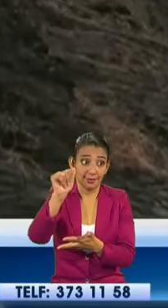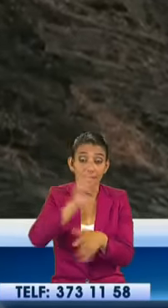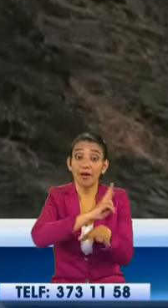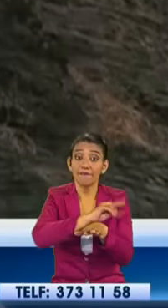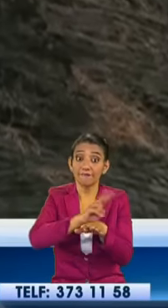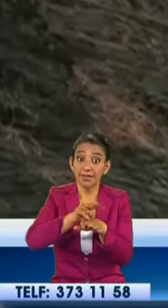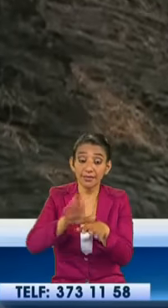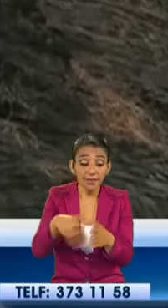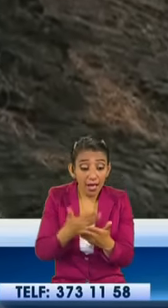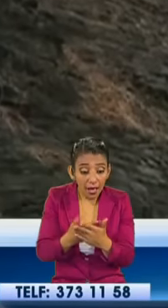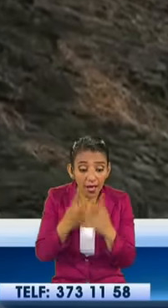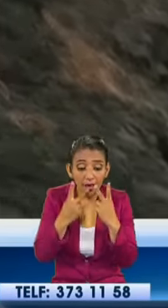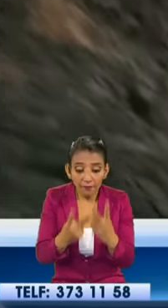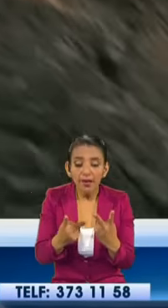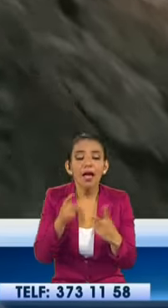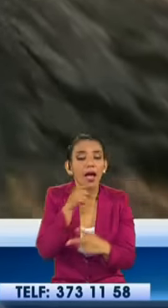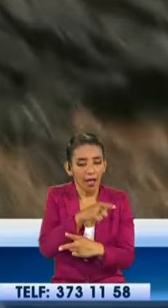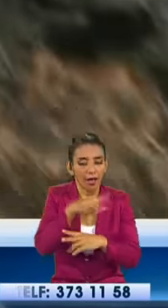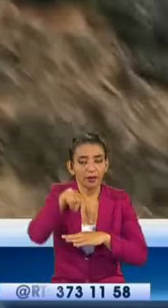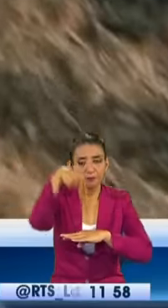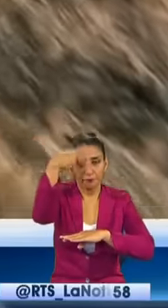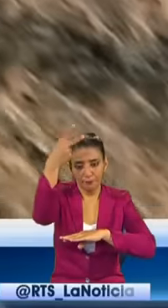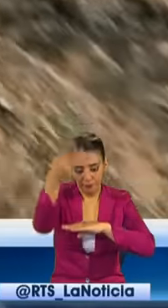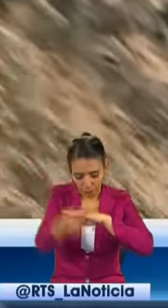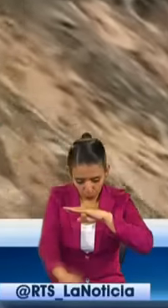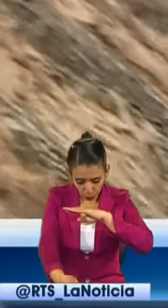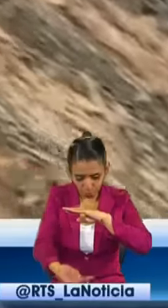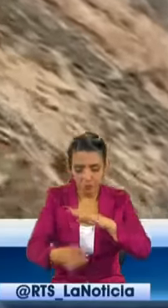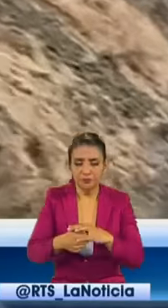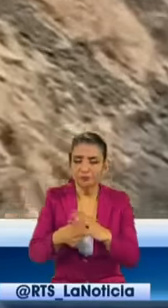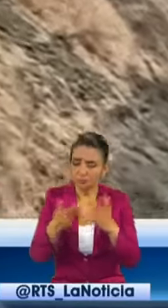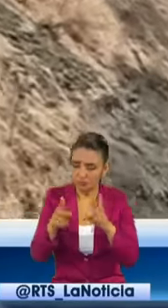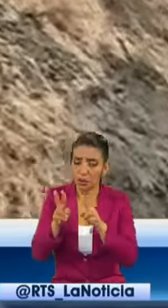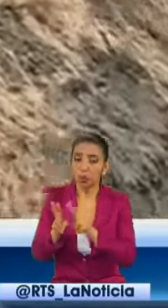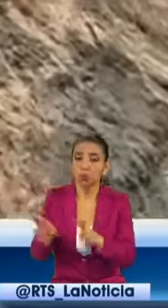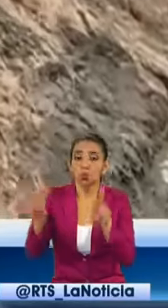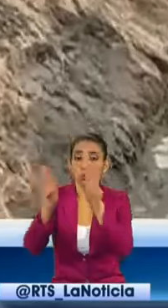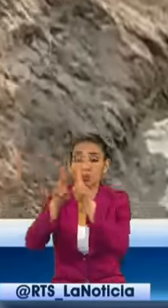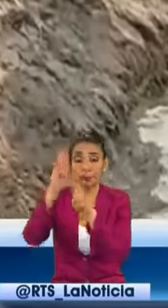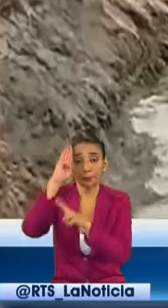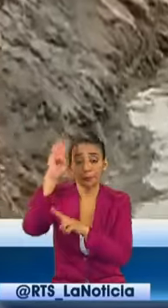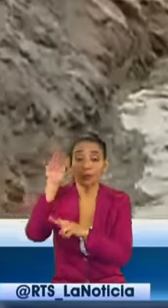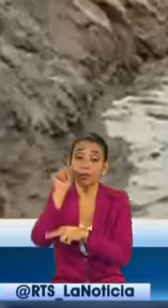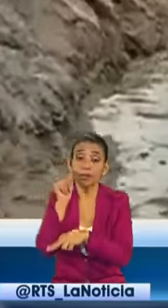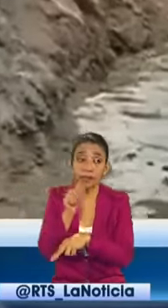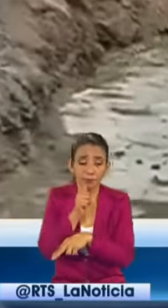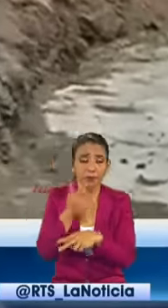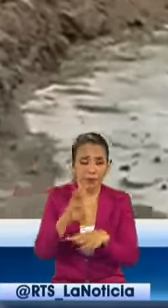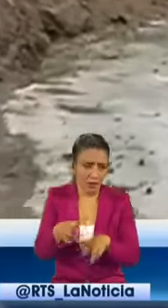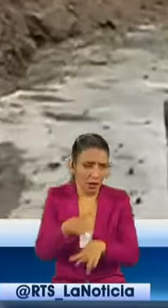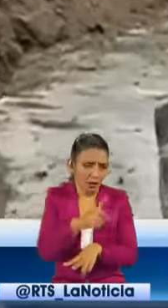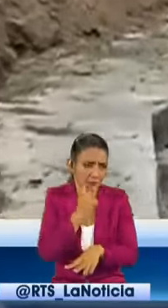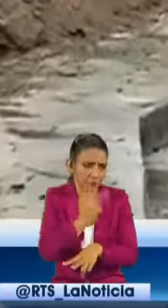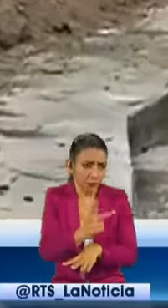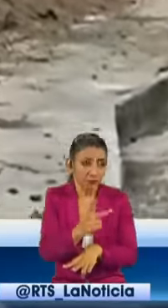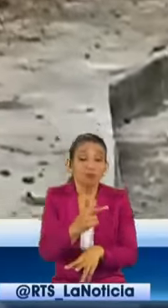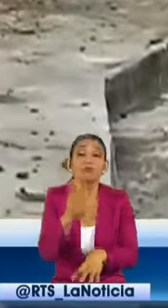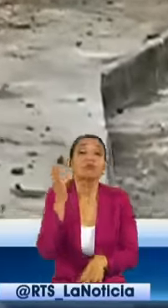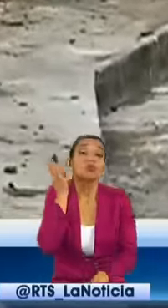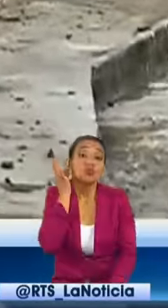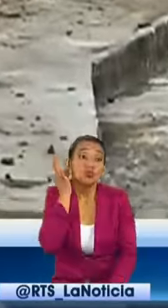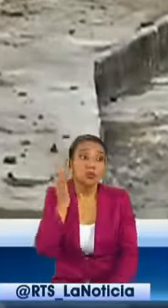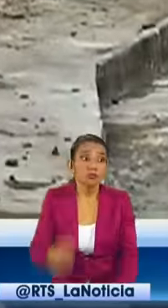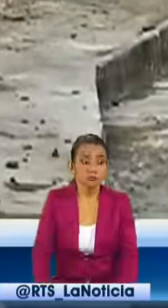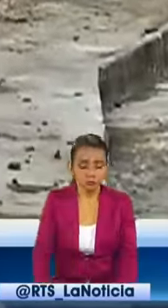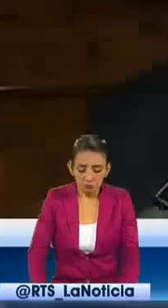William Aguilar. Vamos ahorita a revisar ya el cadáver con la unidad de criminalística. Andaba con un pantalón negro